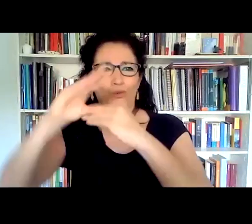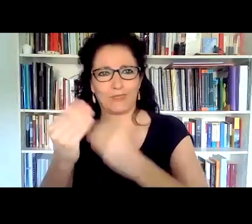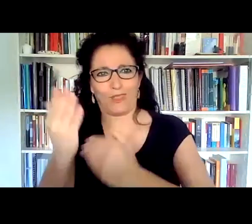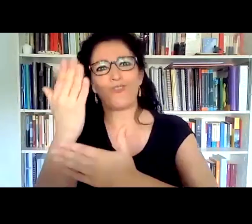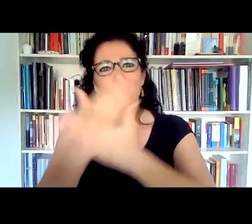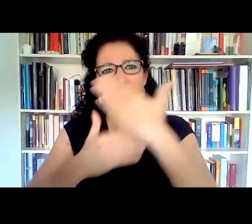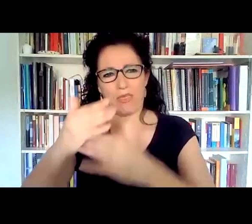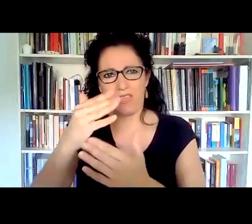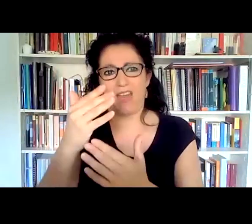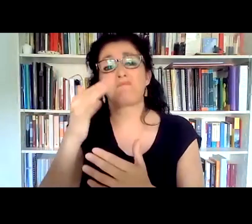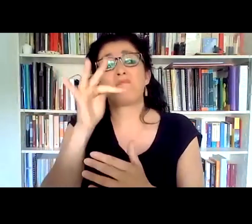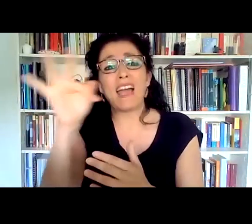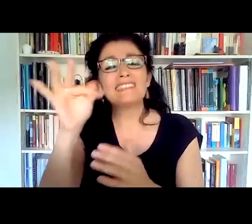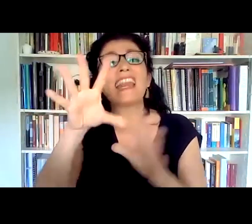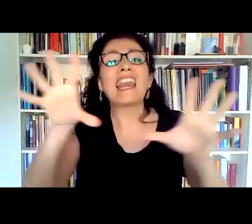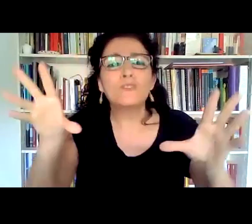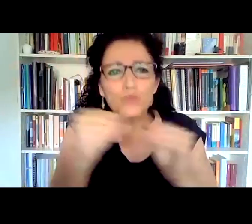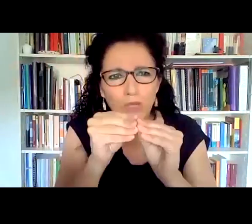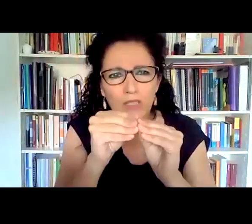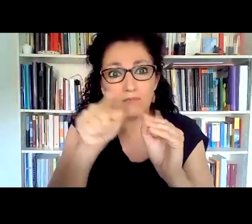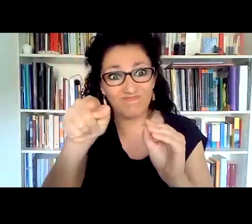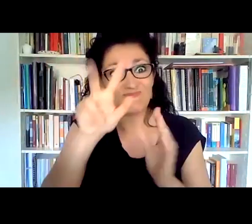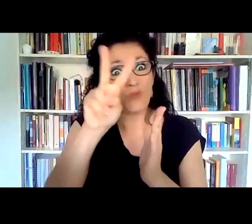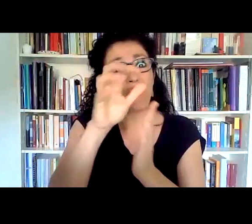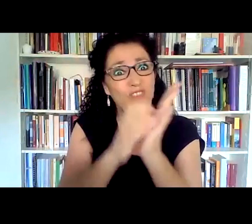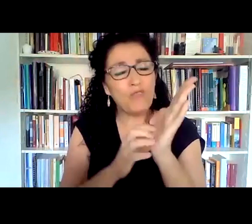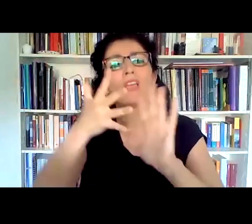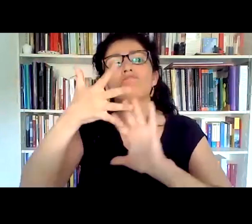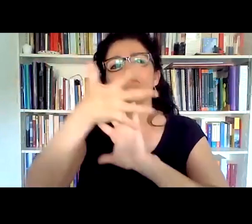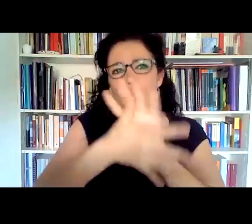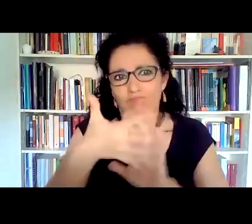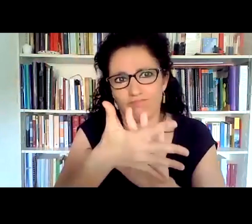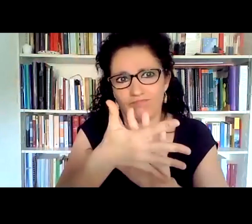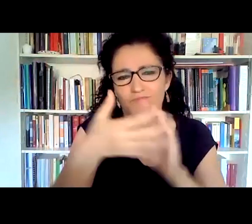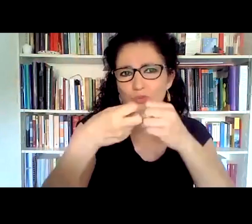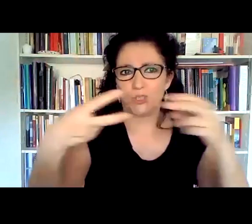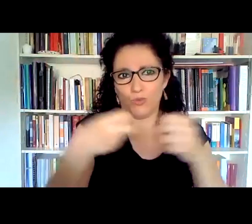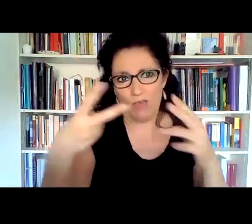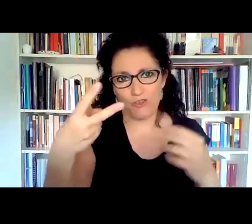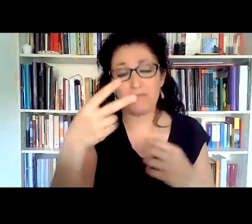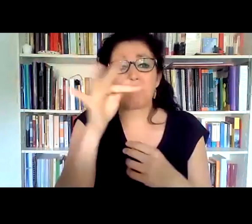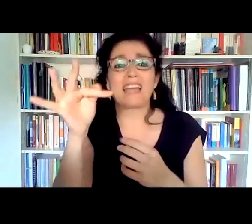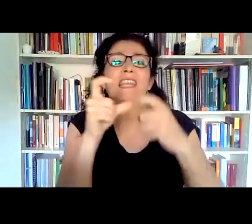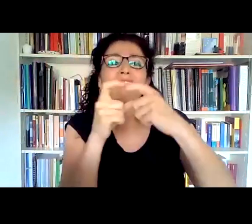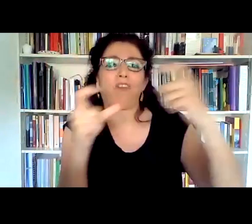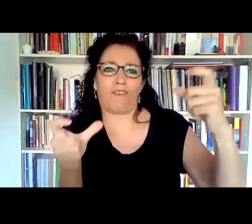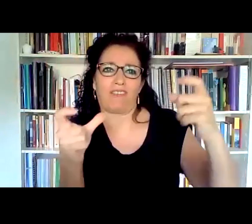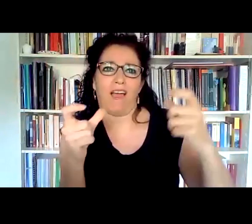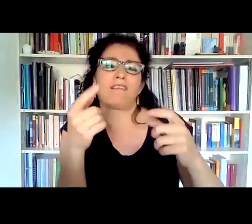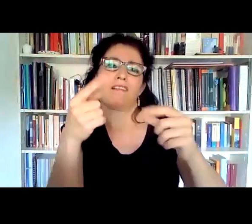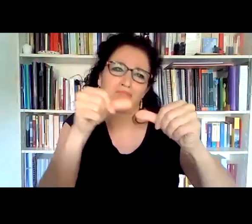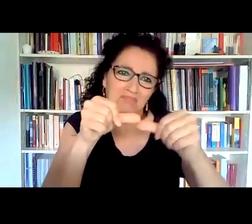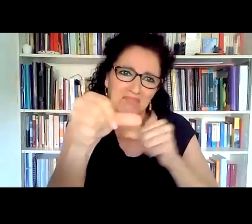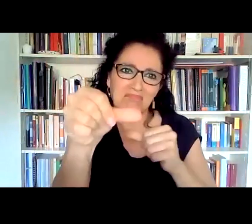del CNELSE, así como el Centro Español de Documentación y Discapacidad, y un resumen signado y